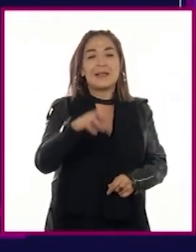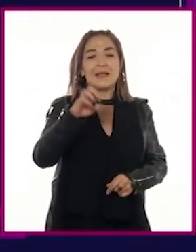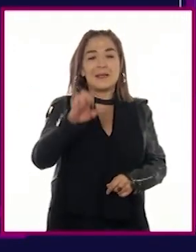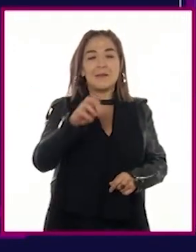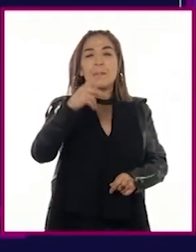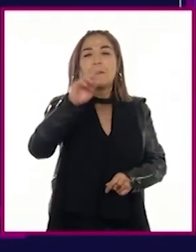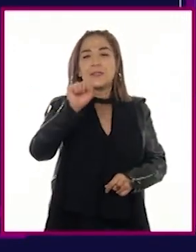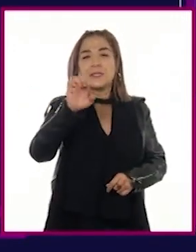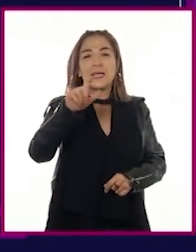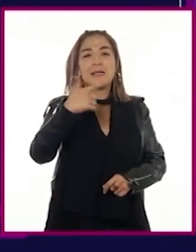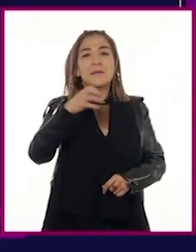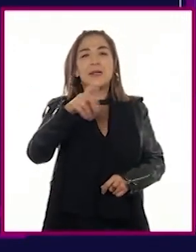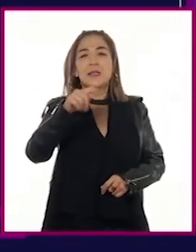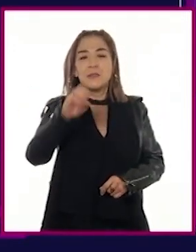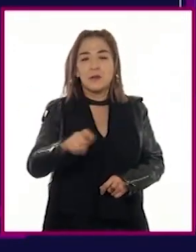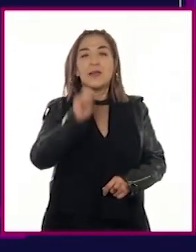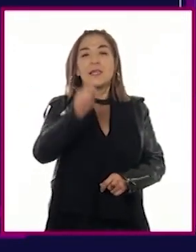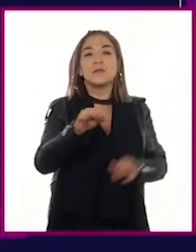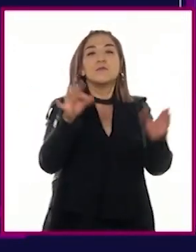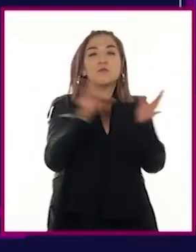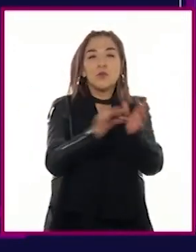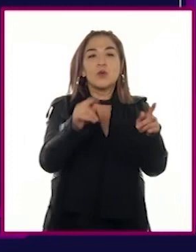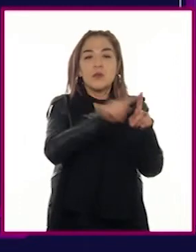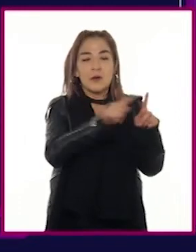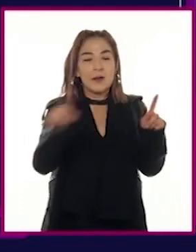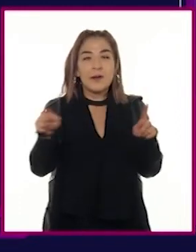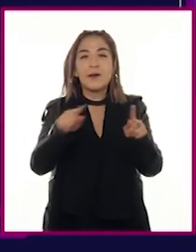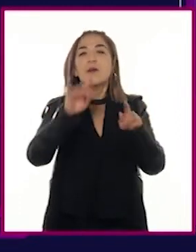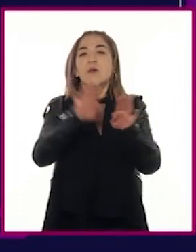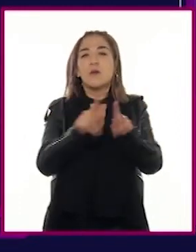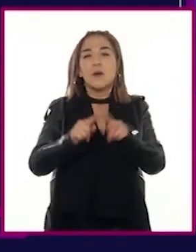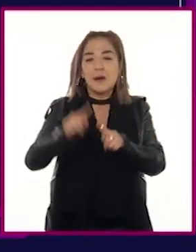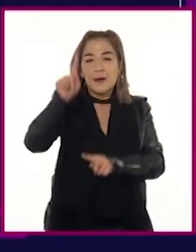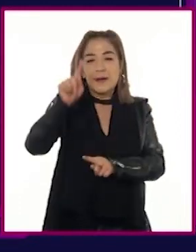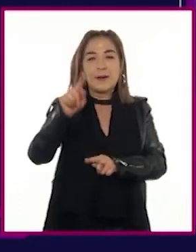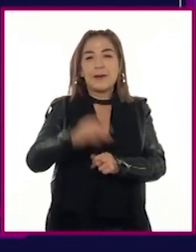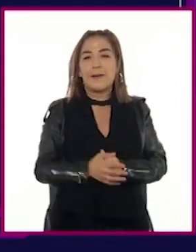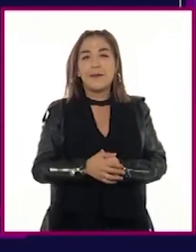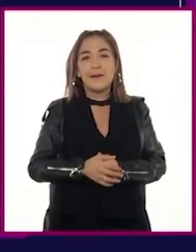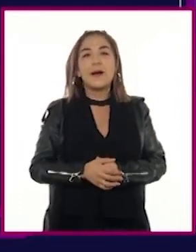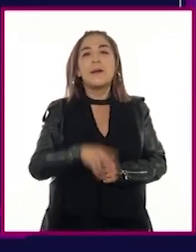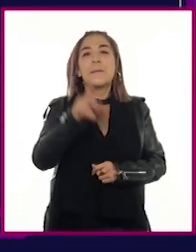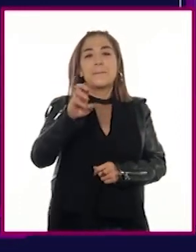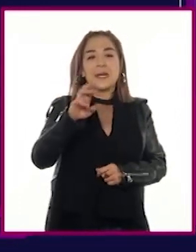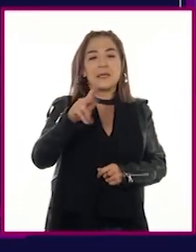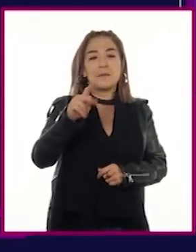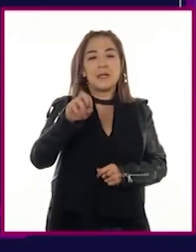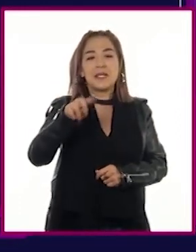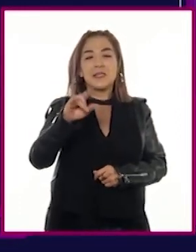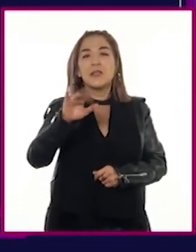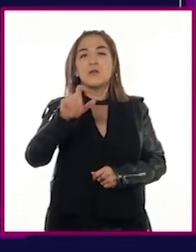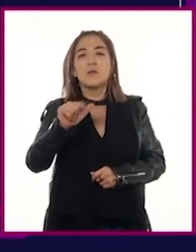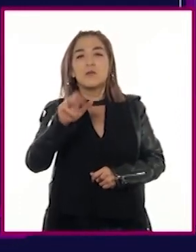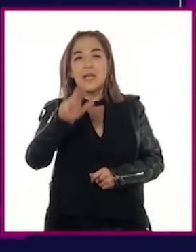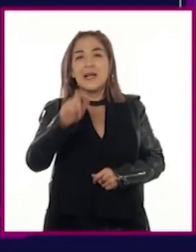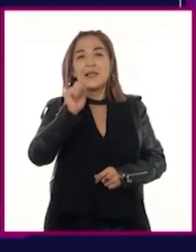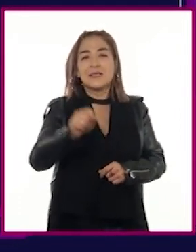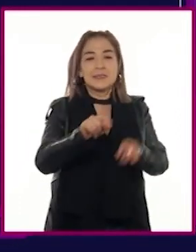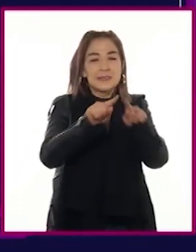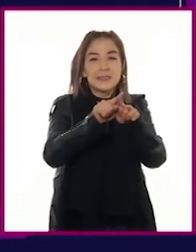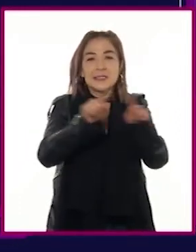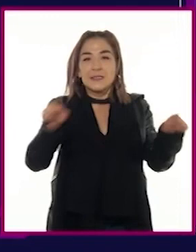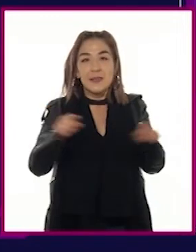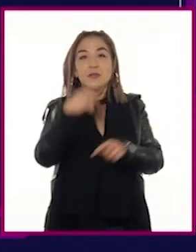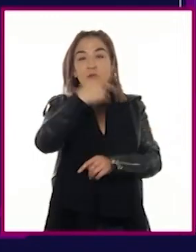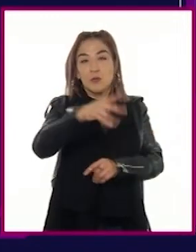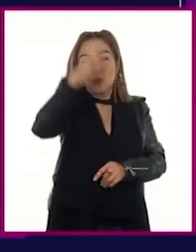segmento perpendicular de la recta hasta el punto. Perpendicularidad, segmento y distancia son conceptos